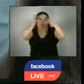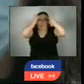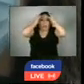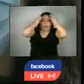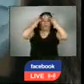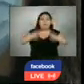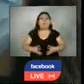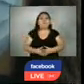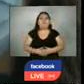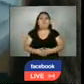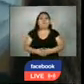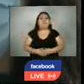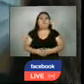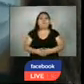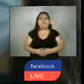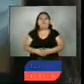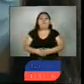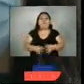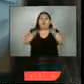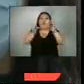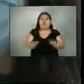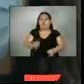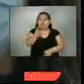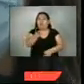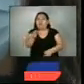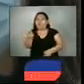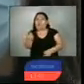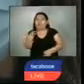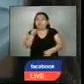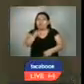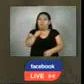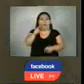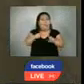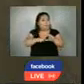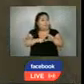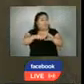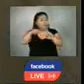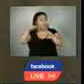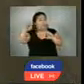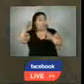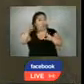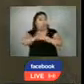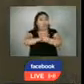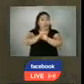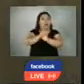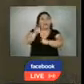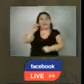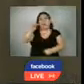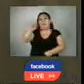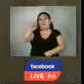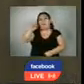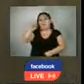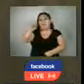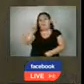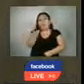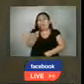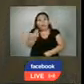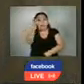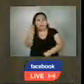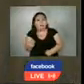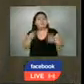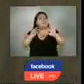preocuparse. Estimaciones oficiales indican que el predominio de la nueva cepa del mortal virus en tan solo